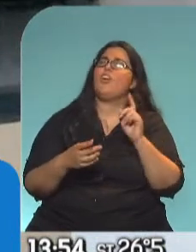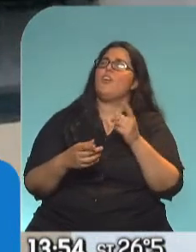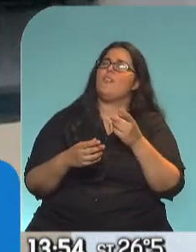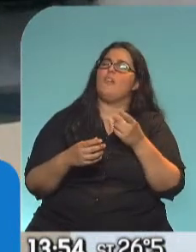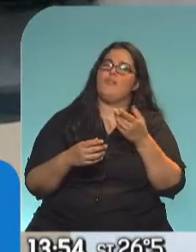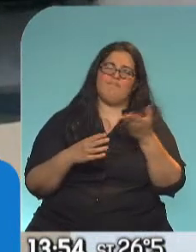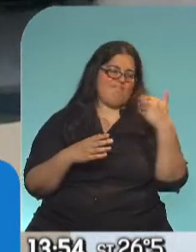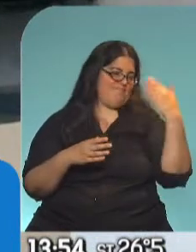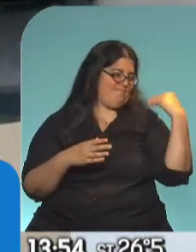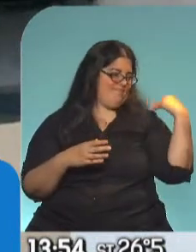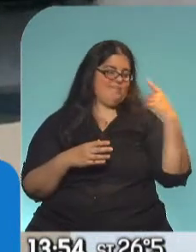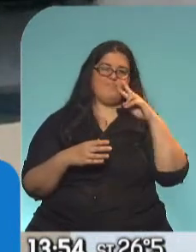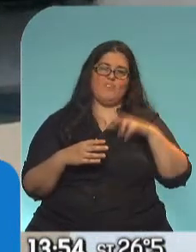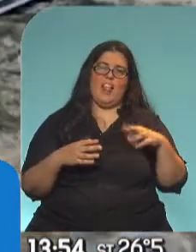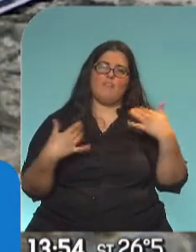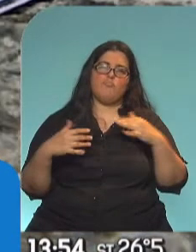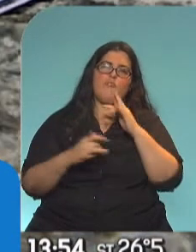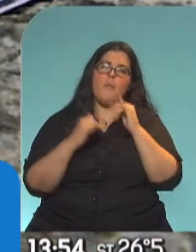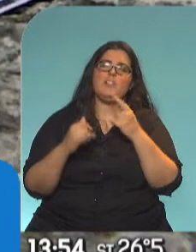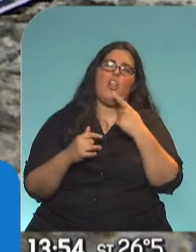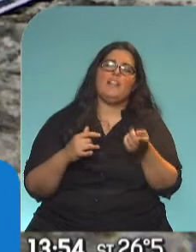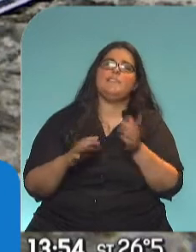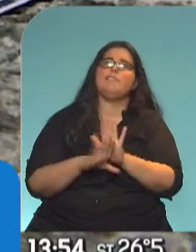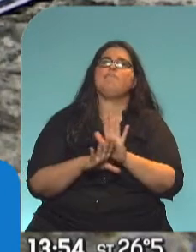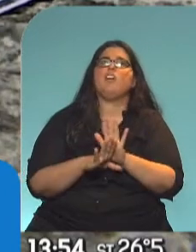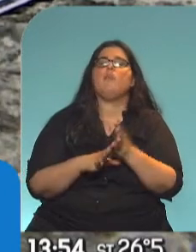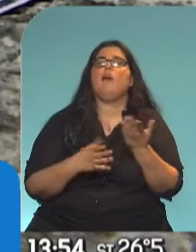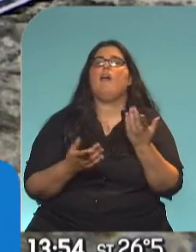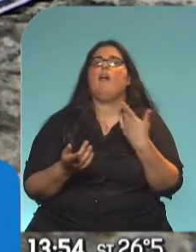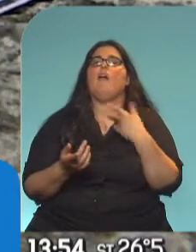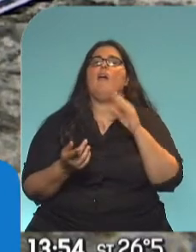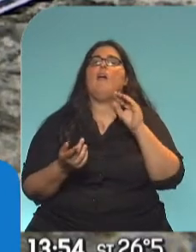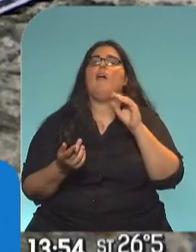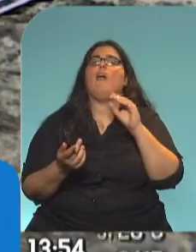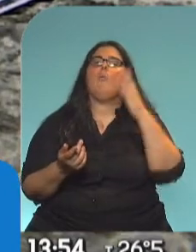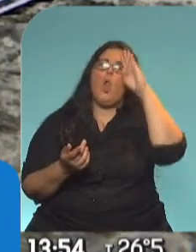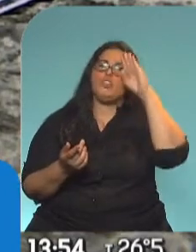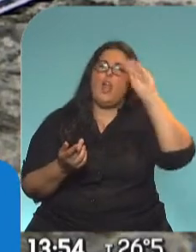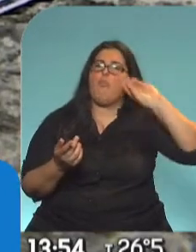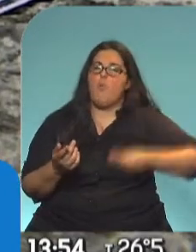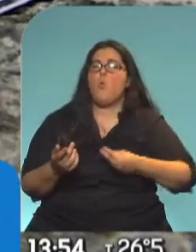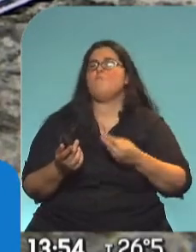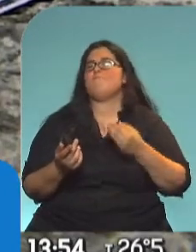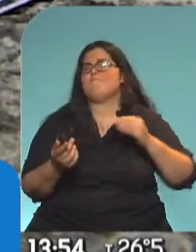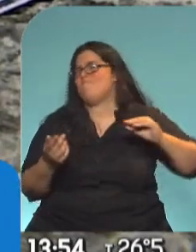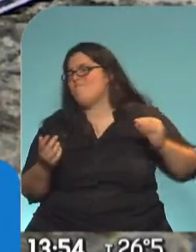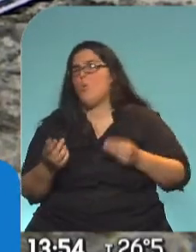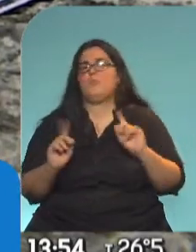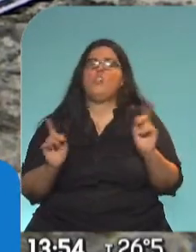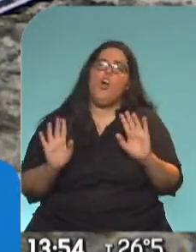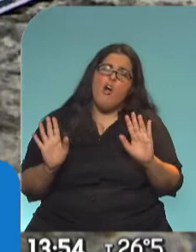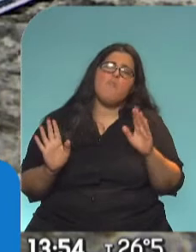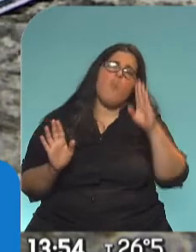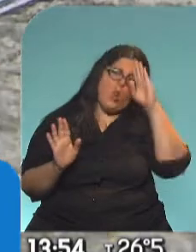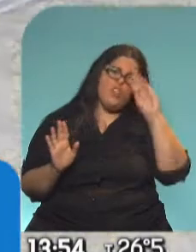estos días, tan contundente a la hora de señalar esto como una derrota de Bolsonaro. Fue una derrota de Bolsonaro, lo cual no quiere decir que Bolsonaro